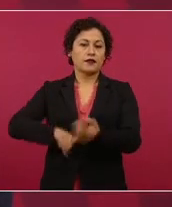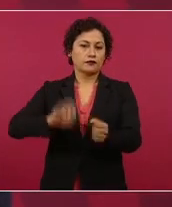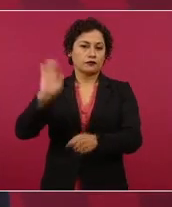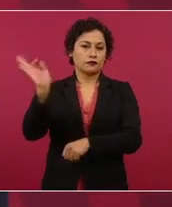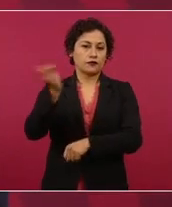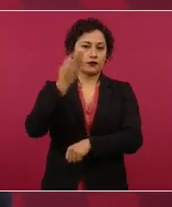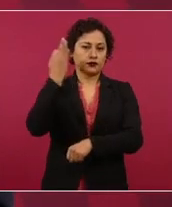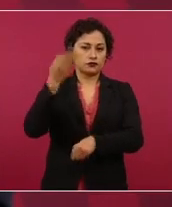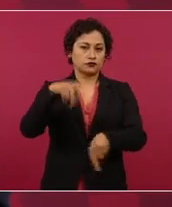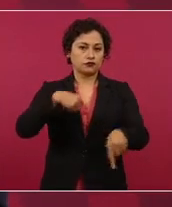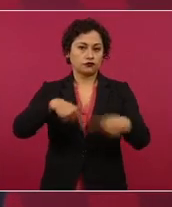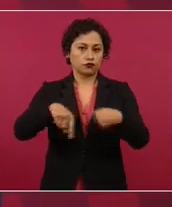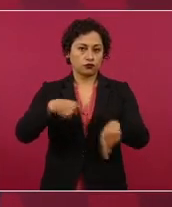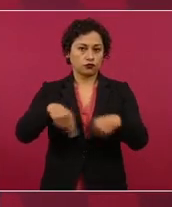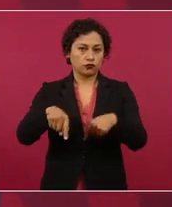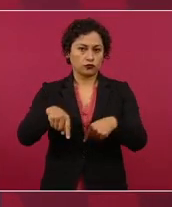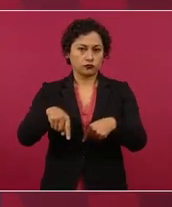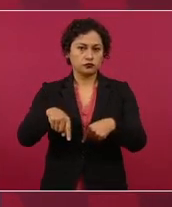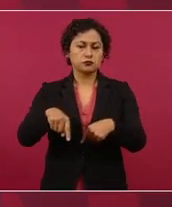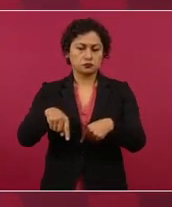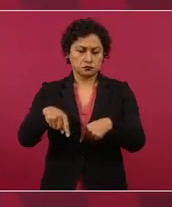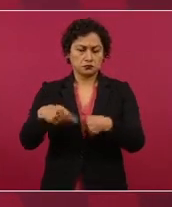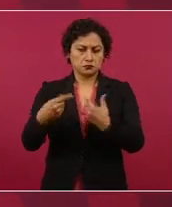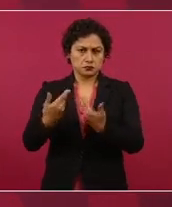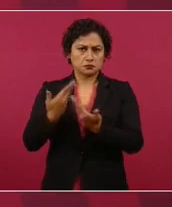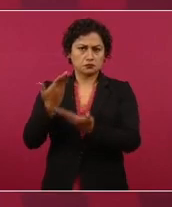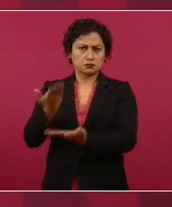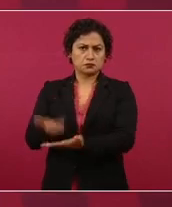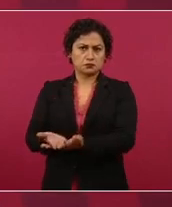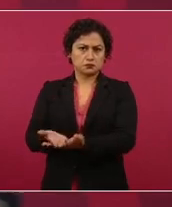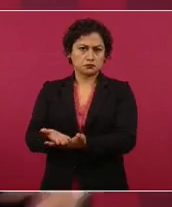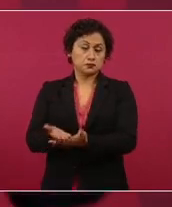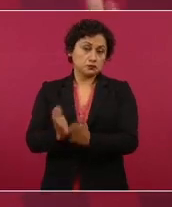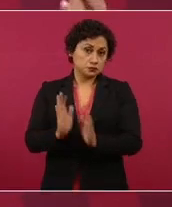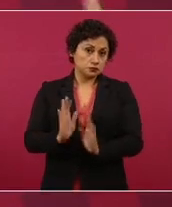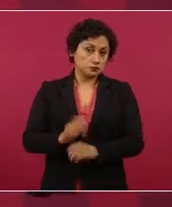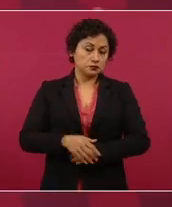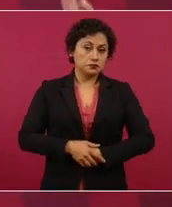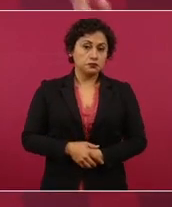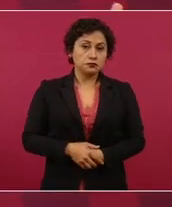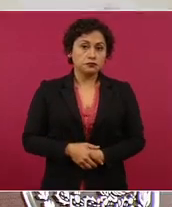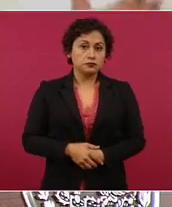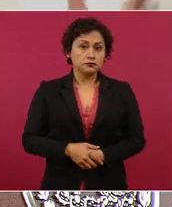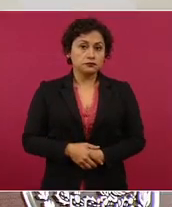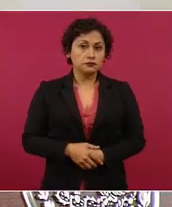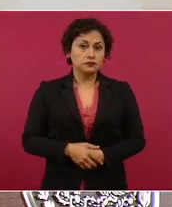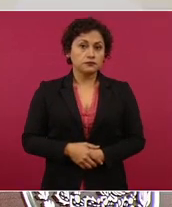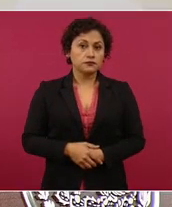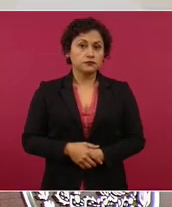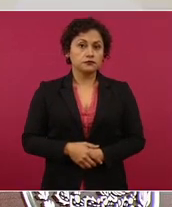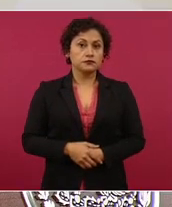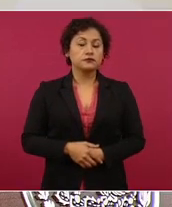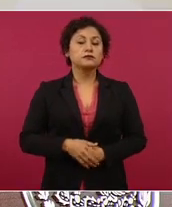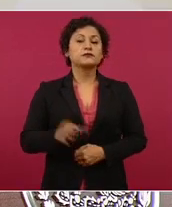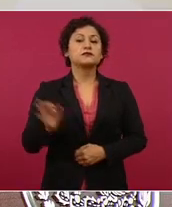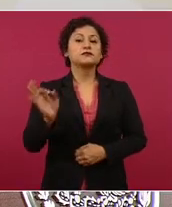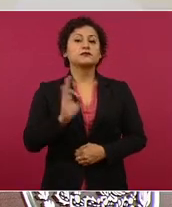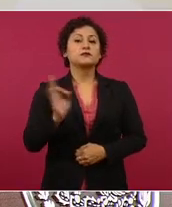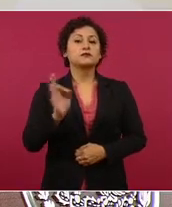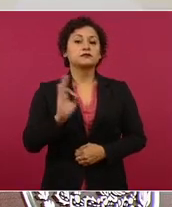Fútbol y yo les entrego la propuesta y a lo mejor se llega a un acuerdo,